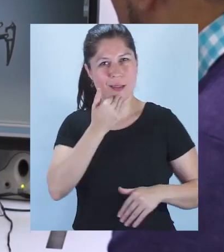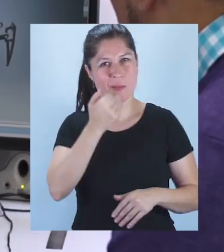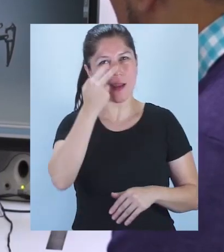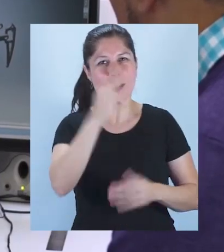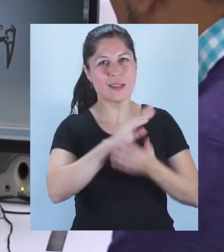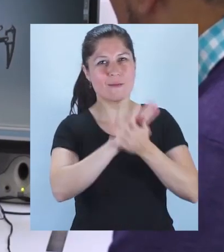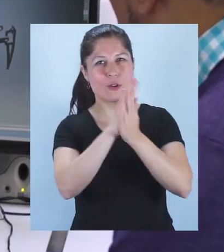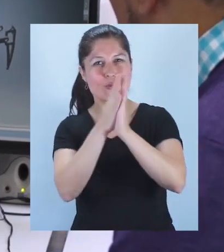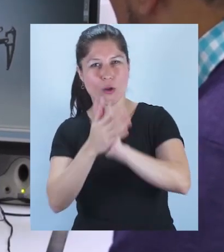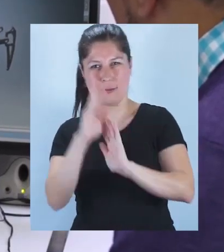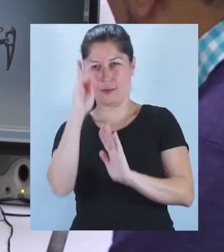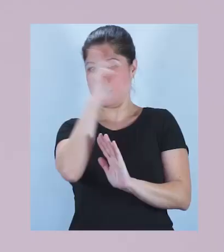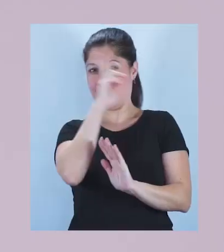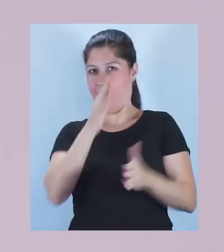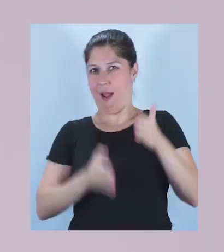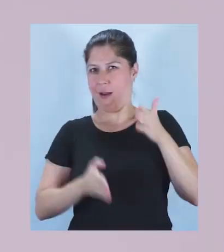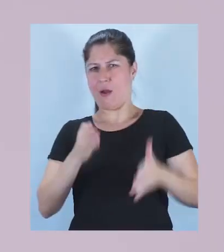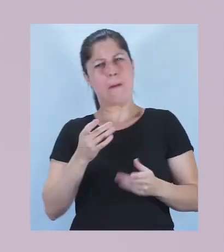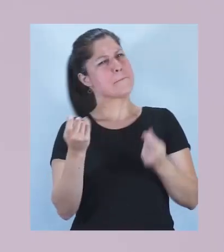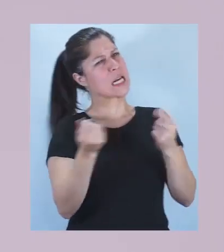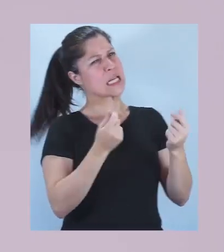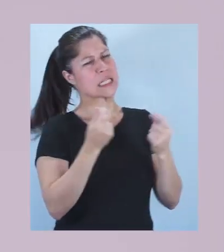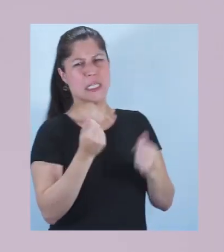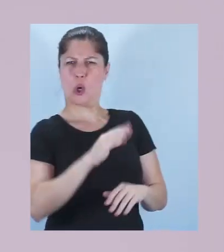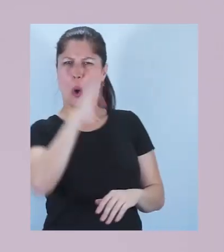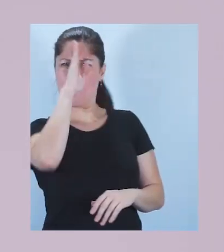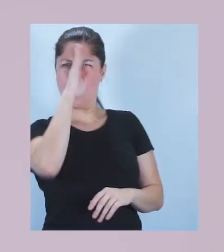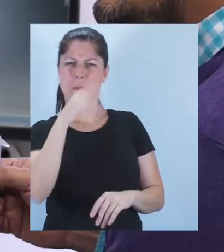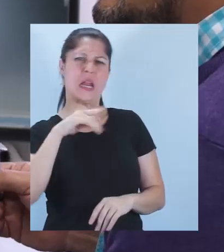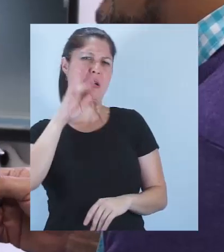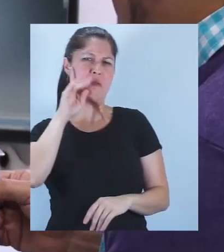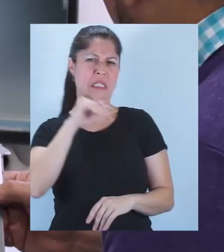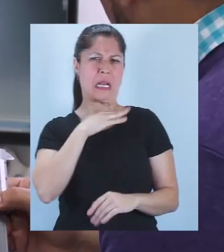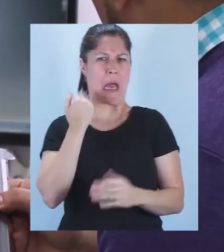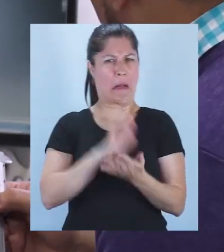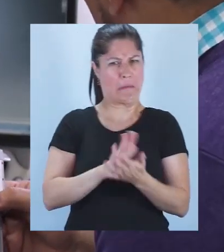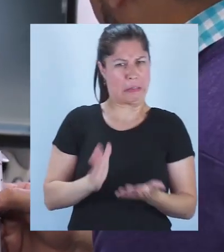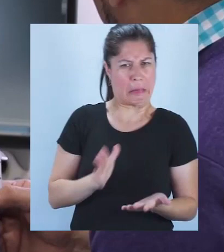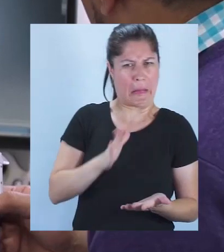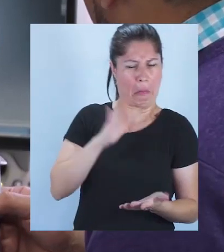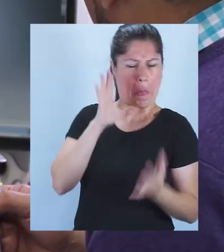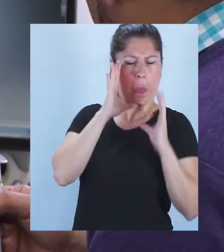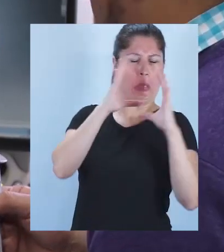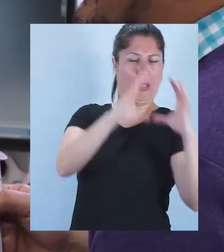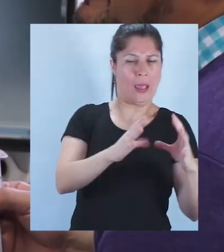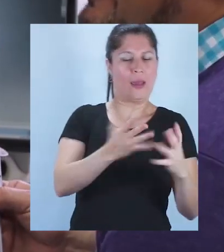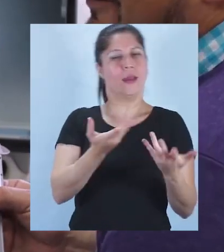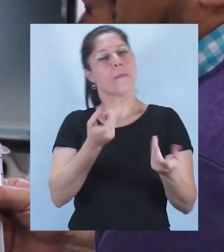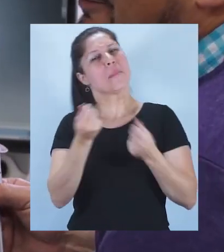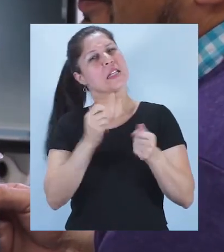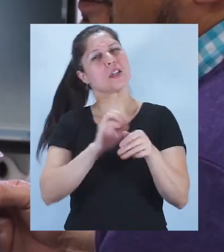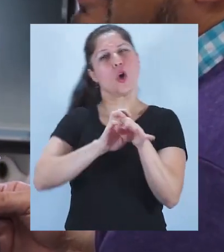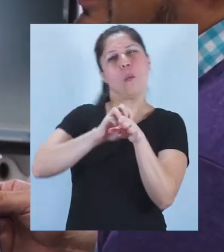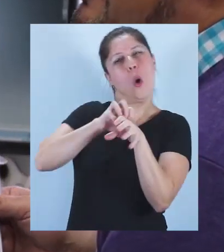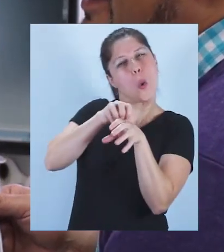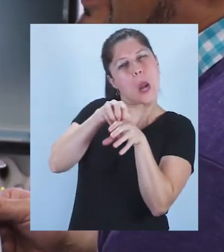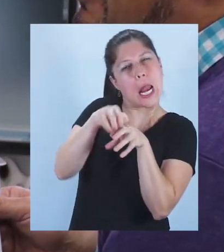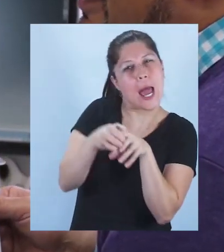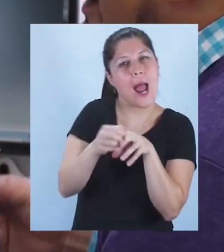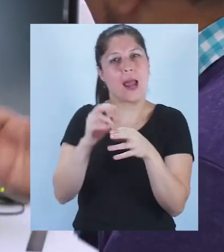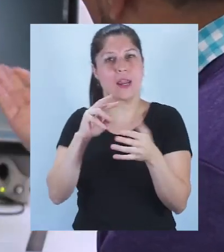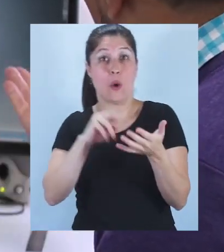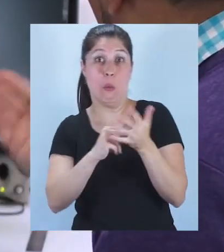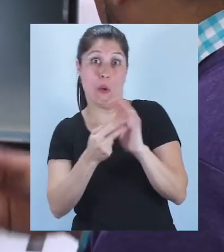computador de este extraño robot. Se parece un perro sin cabeza, ¿eh? Sí, es cierto. Más bien es una araña con problemas de